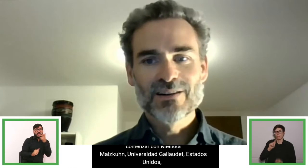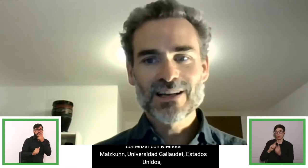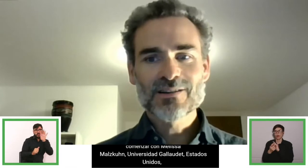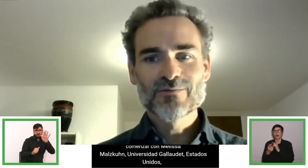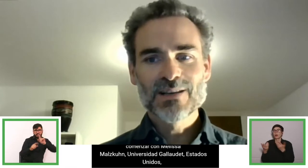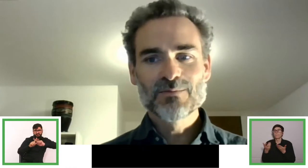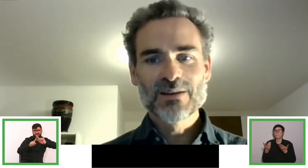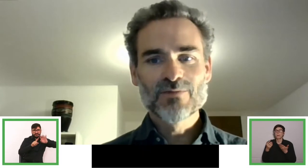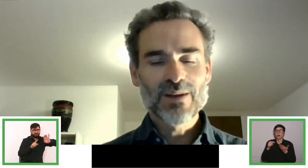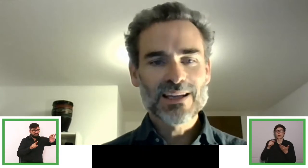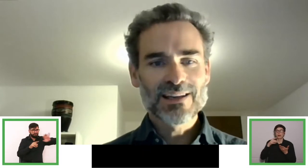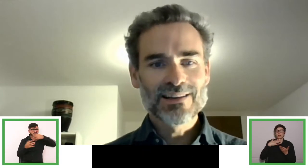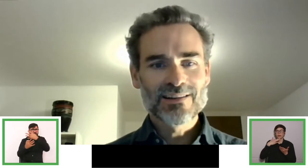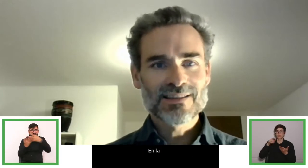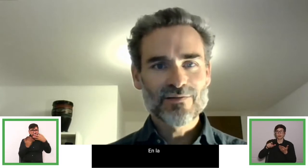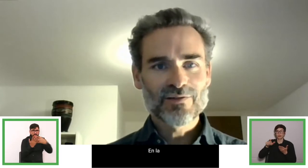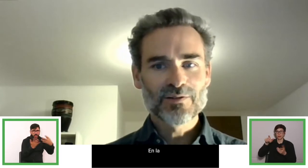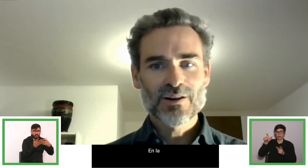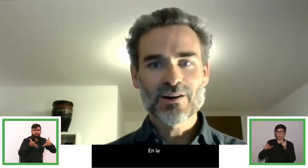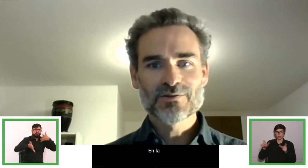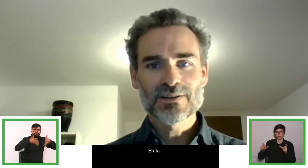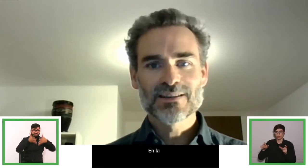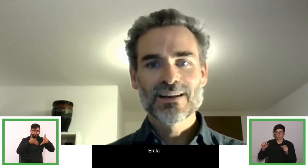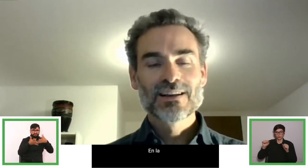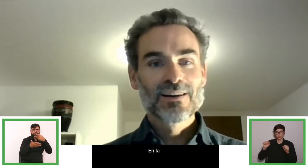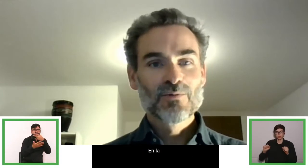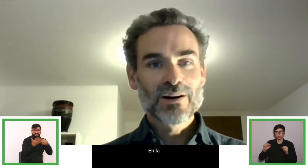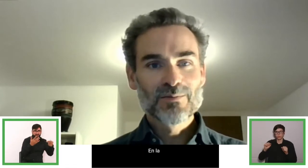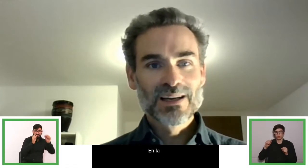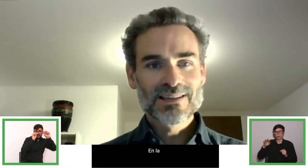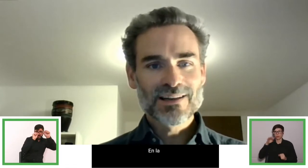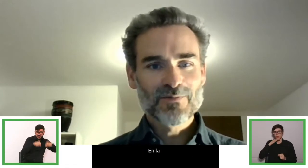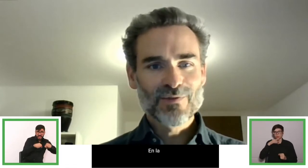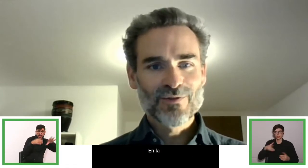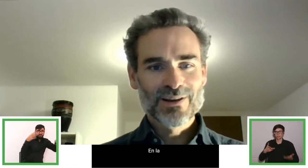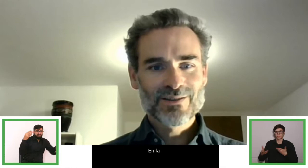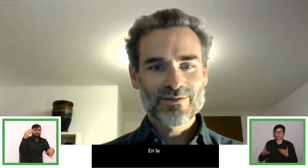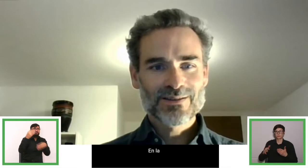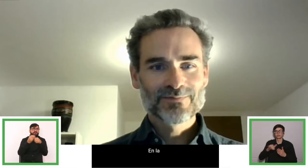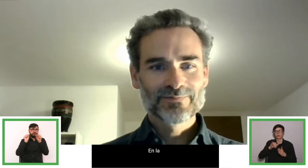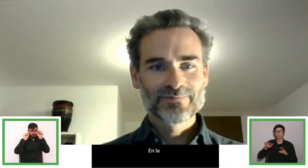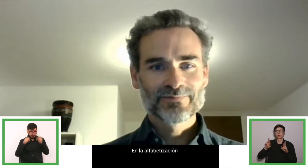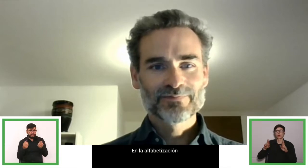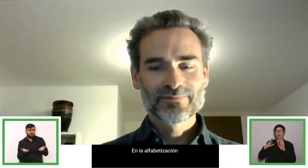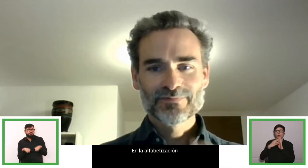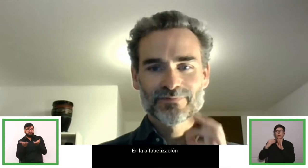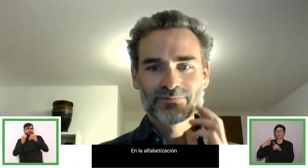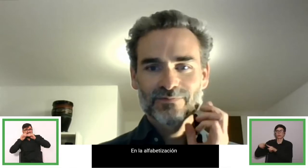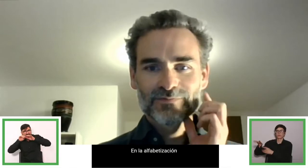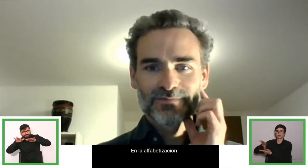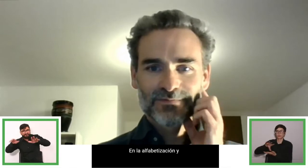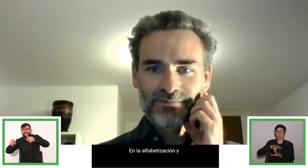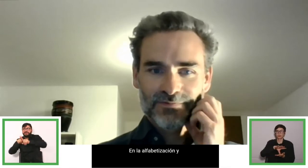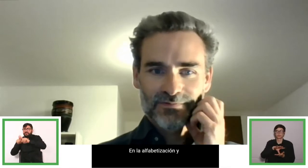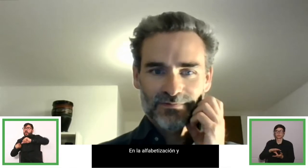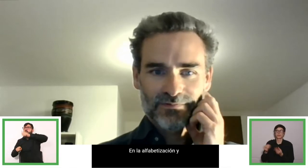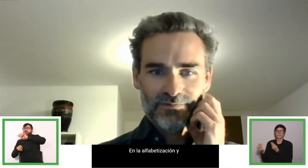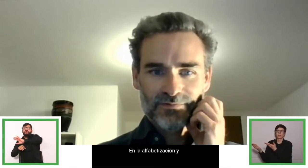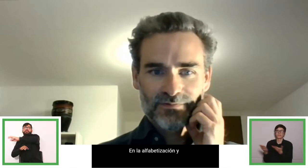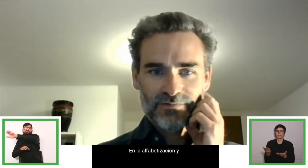evidentes, y como Néstor mencionó, se ha replicado en varios países. Bienvenida, Melissa.